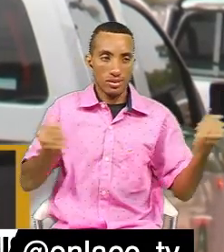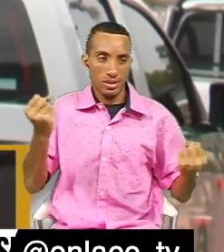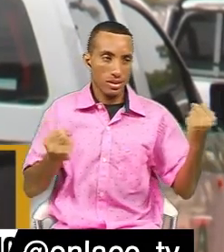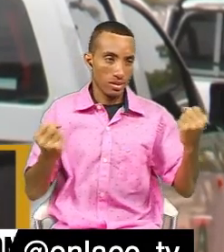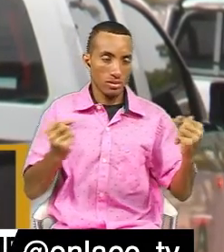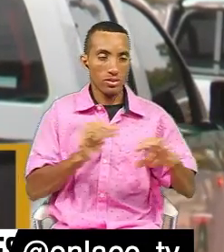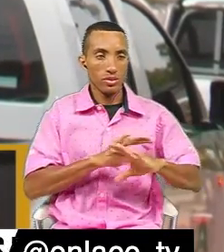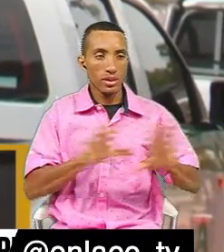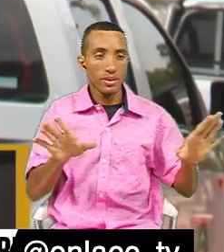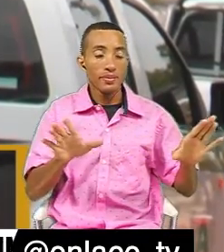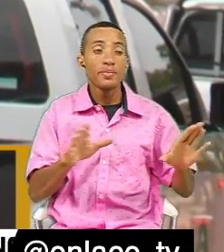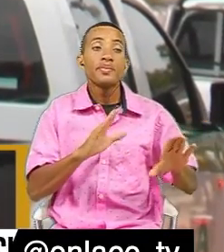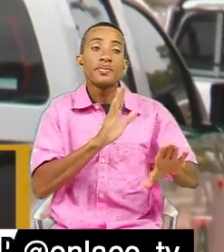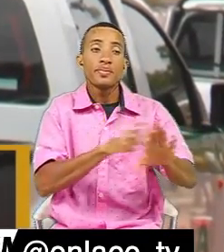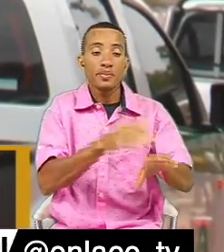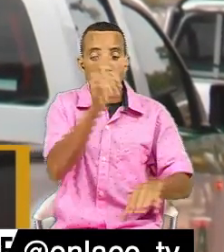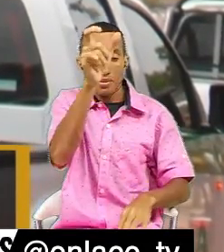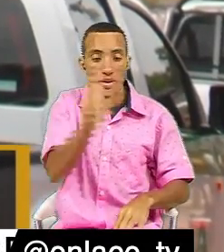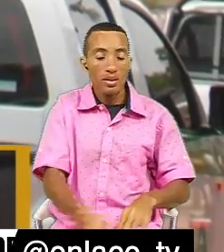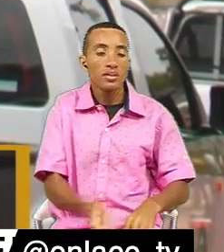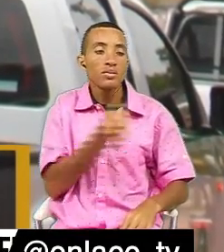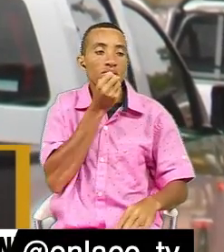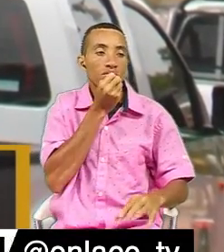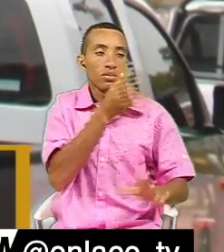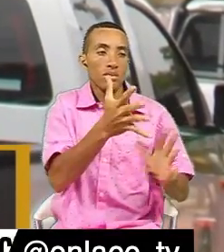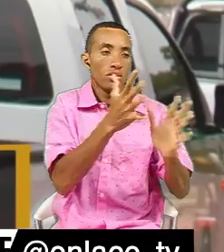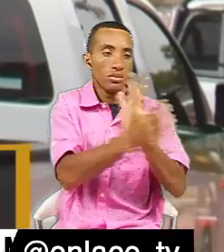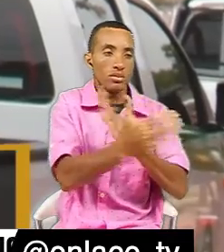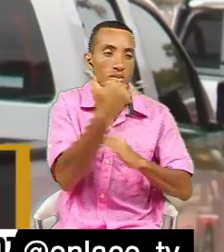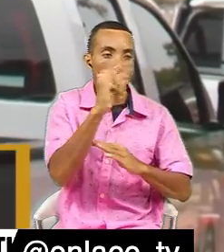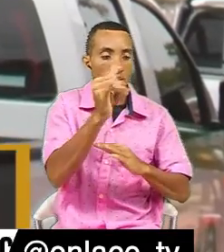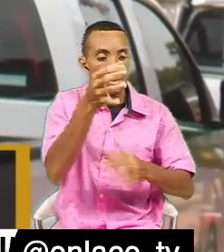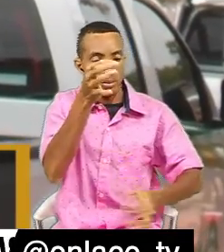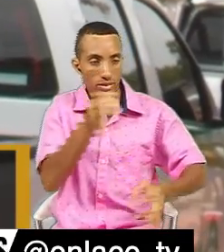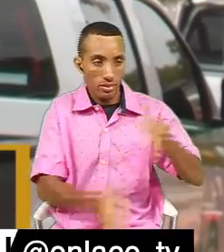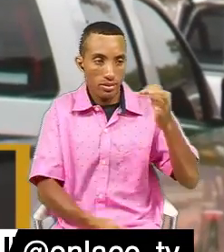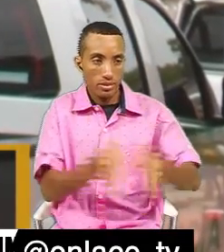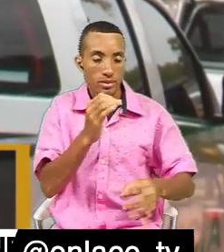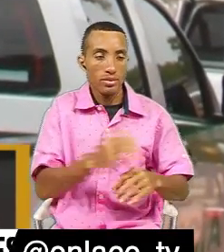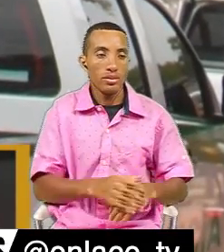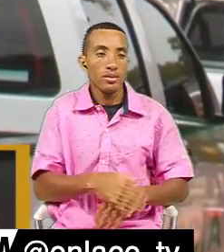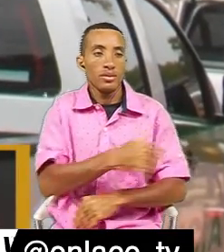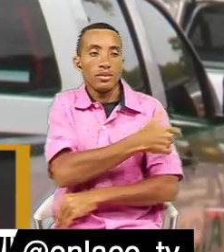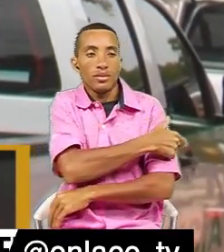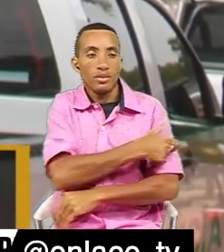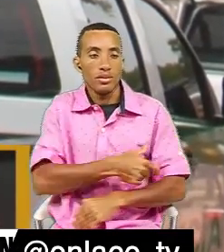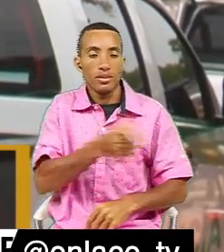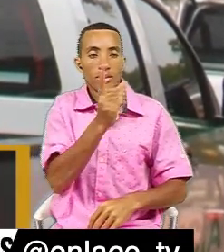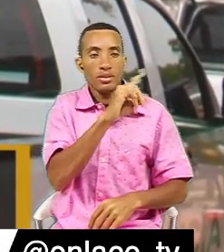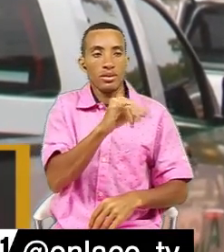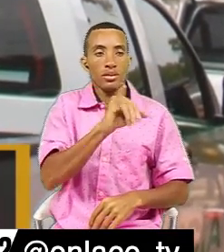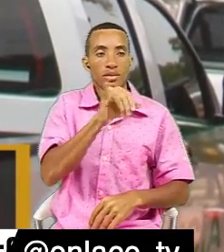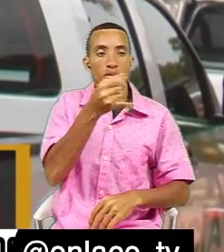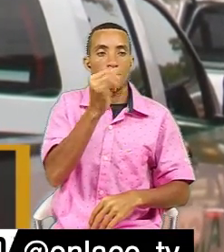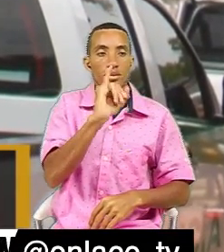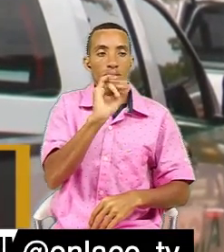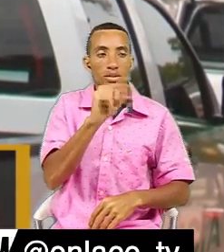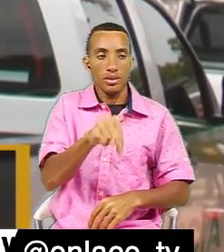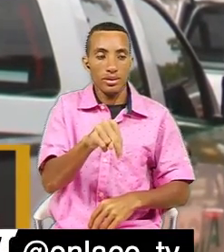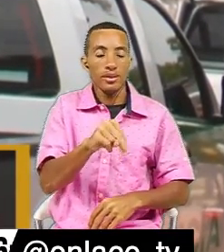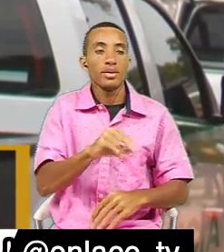como indiqué, ya está denunciando el hecho ante nuestra policía judicial, la SIGIN, y ya se inicia un trabajo investigativo